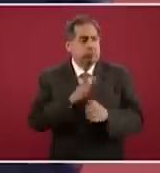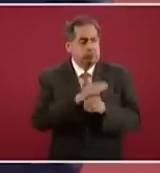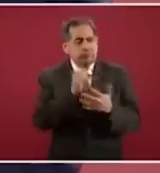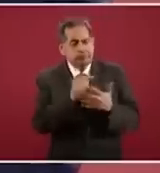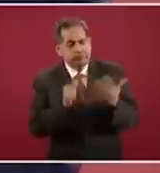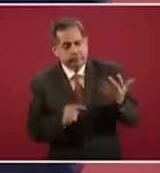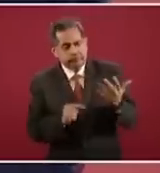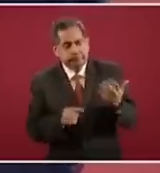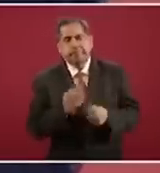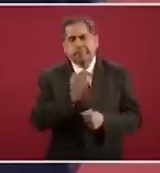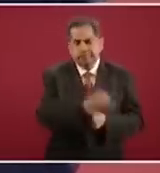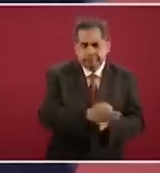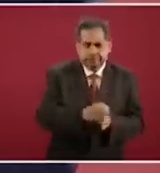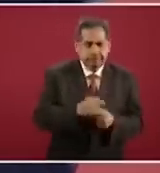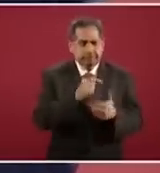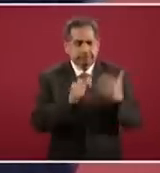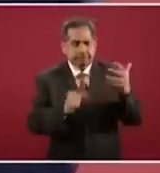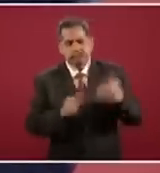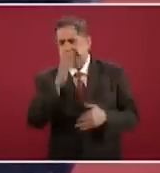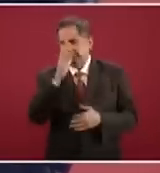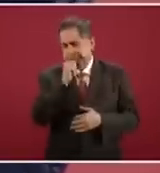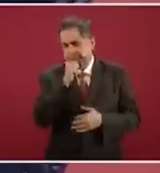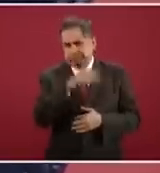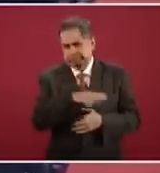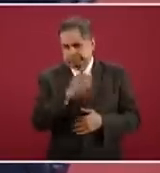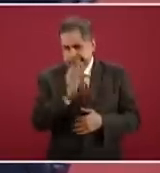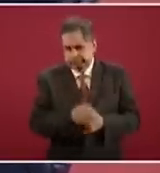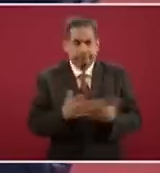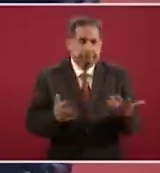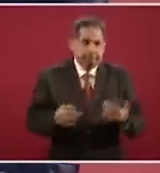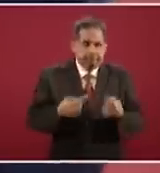aceptar y se logró